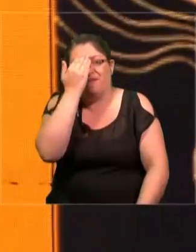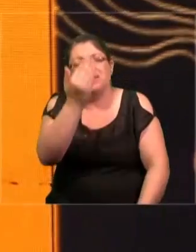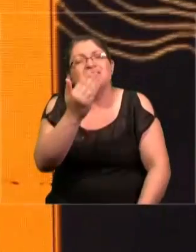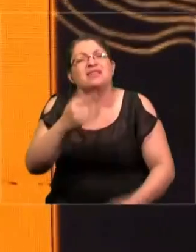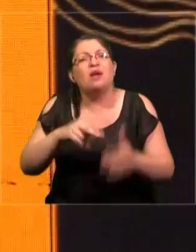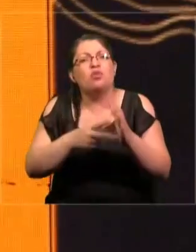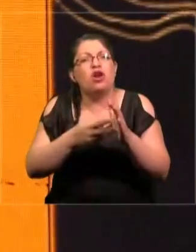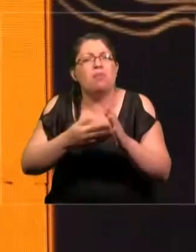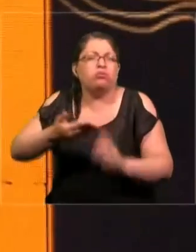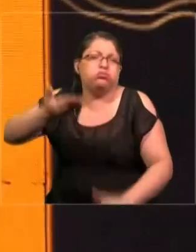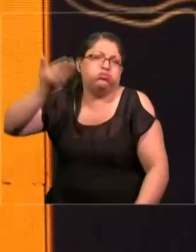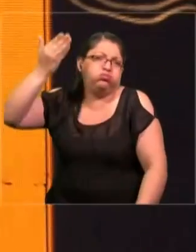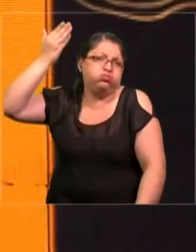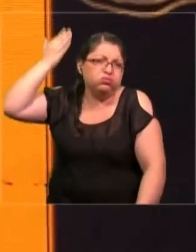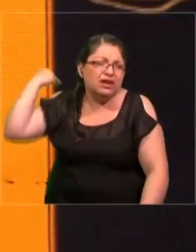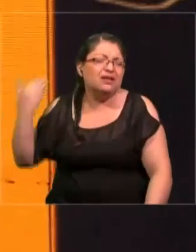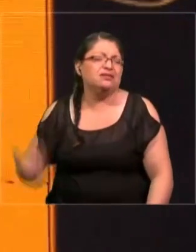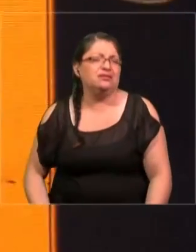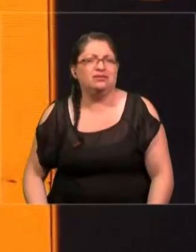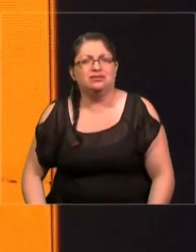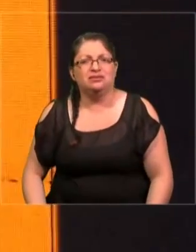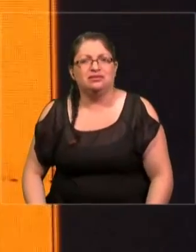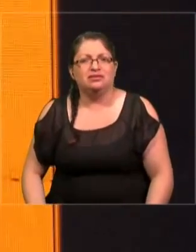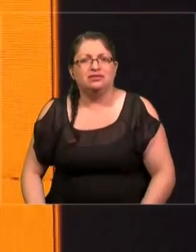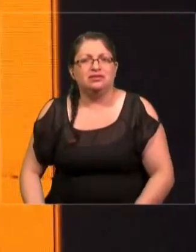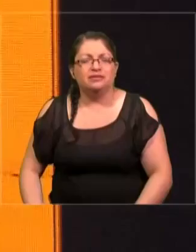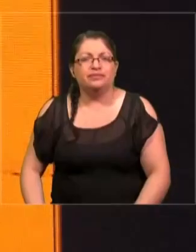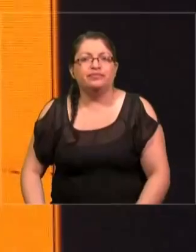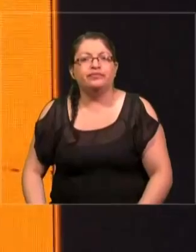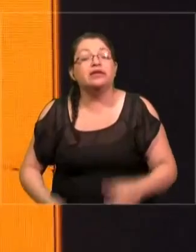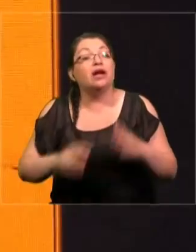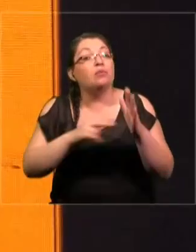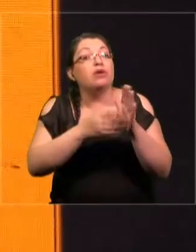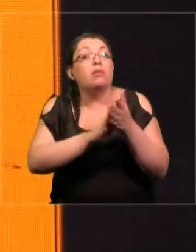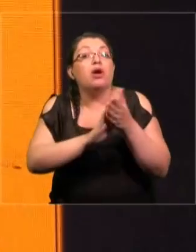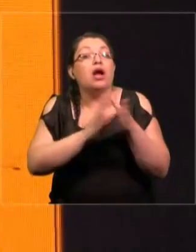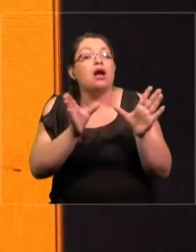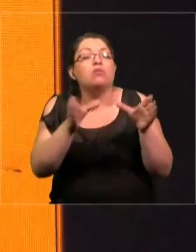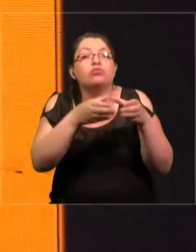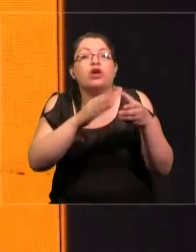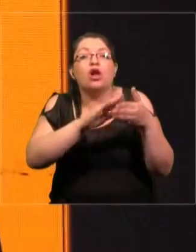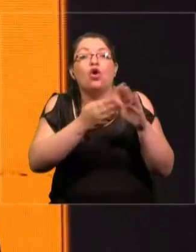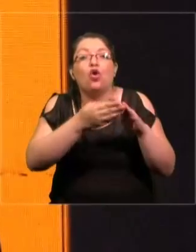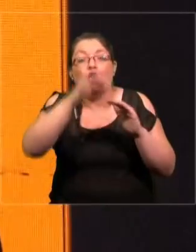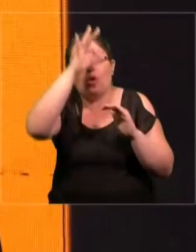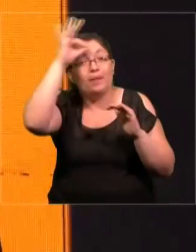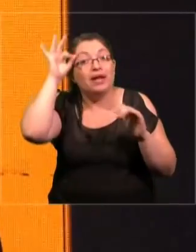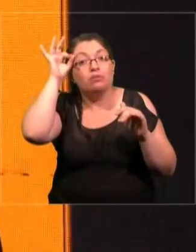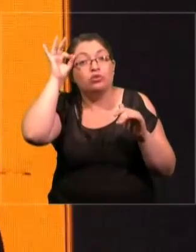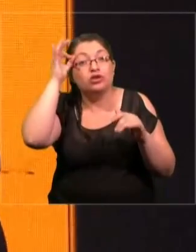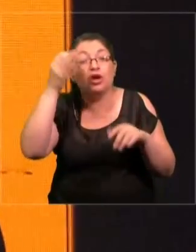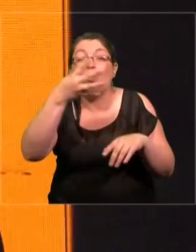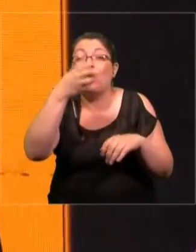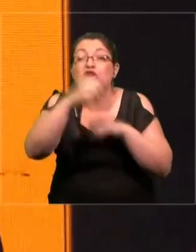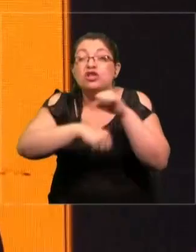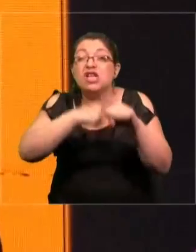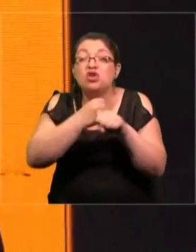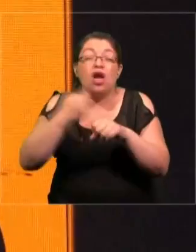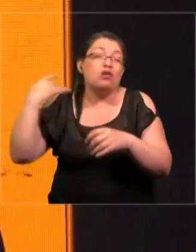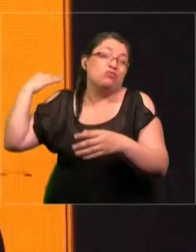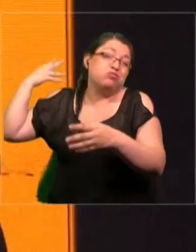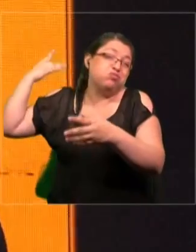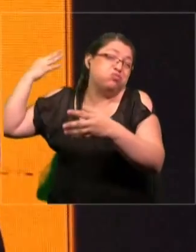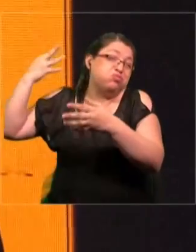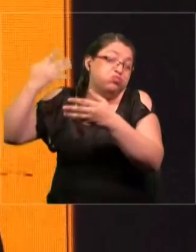arrastre que tienen siglos. El problema del pueblo mapuche, 4 siglos por lo menos,